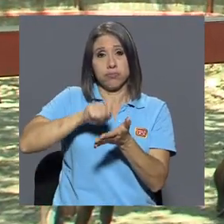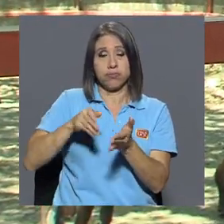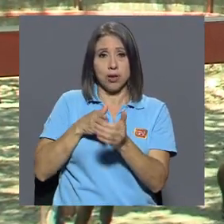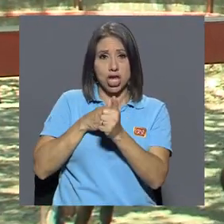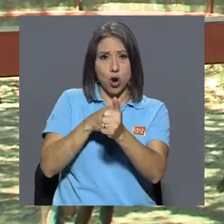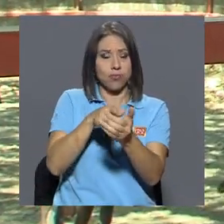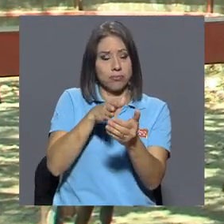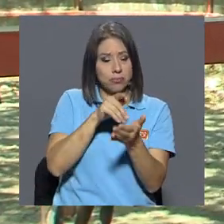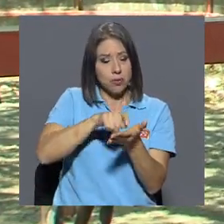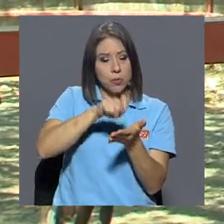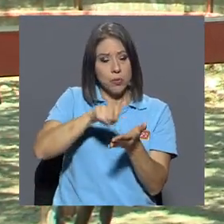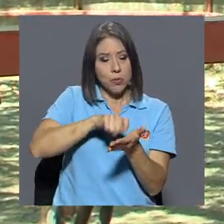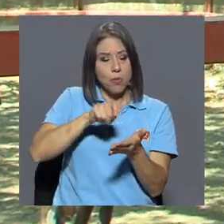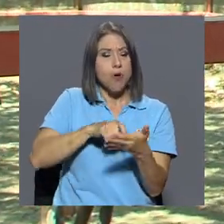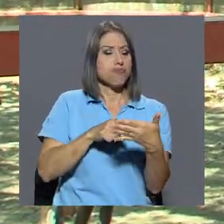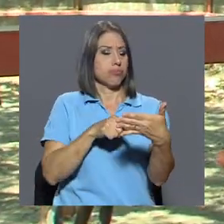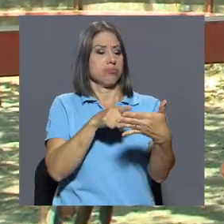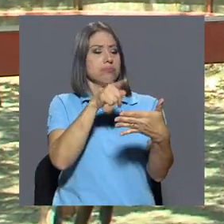donde,